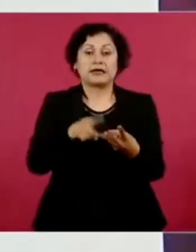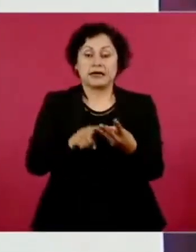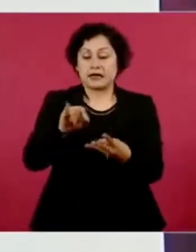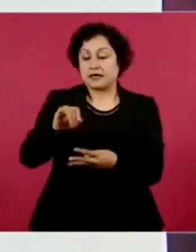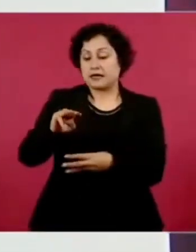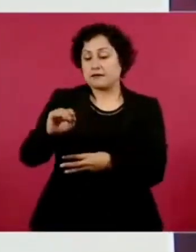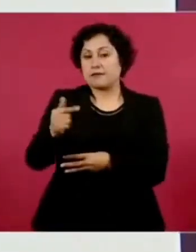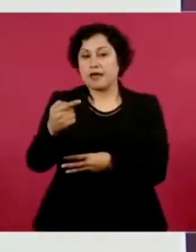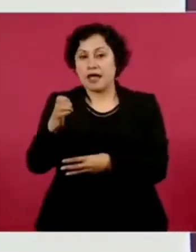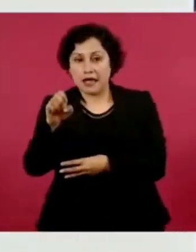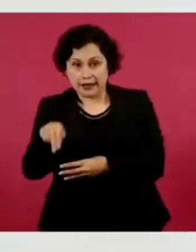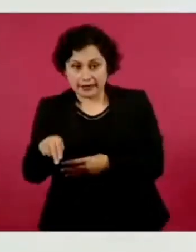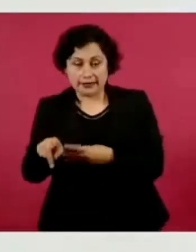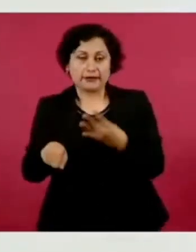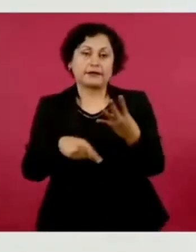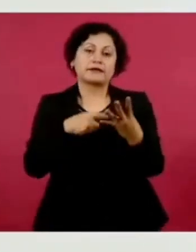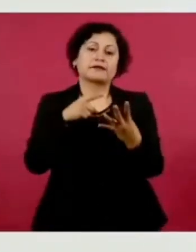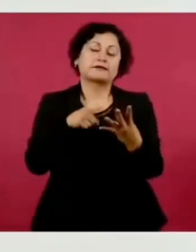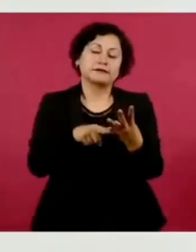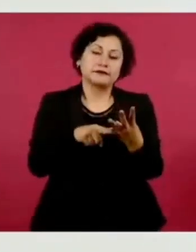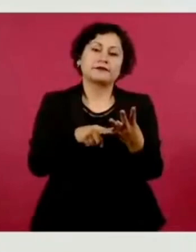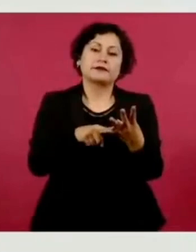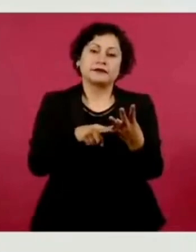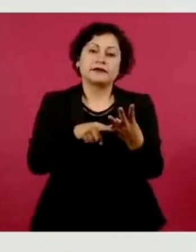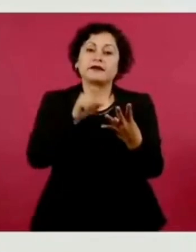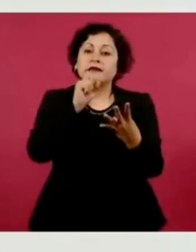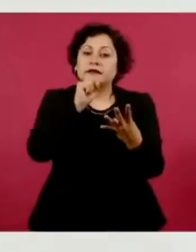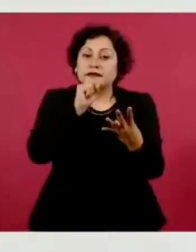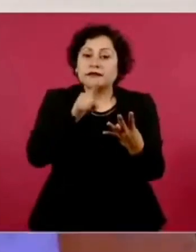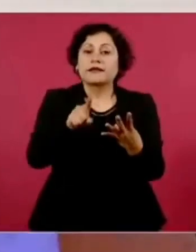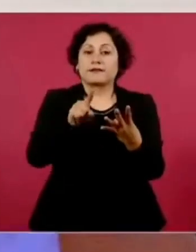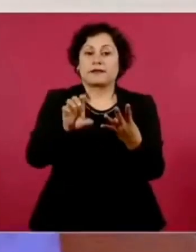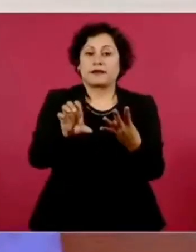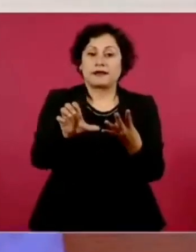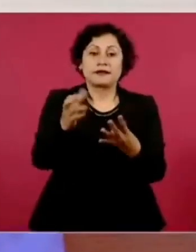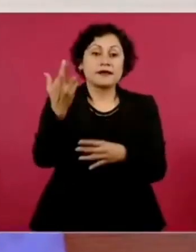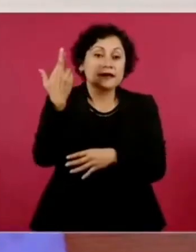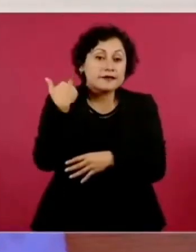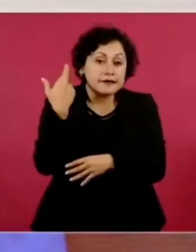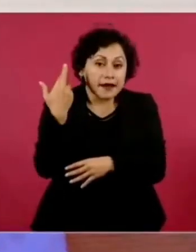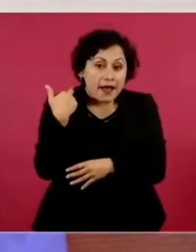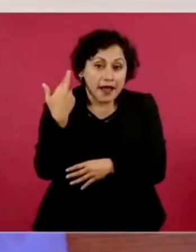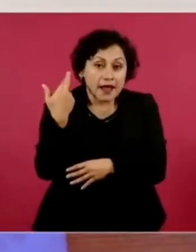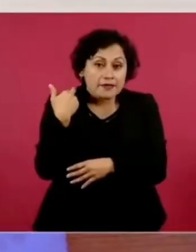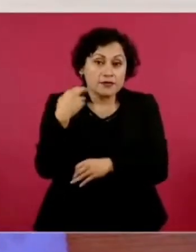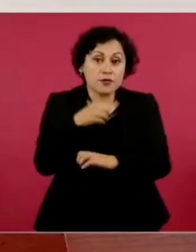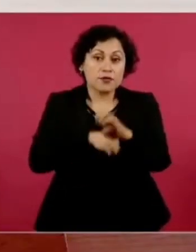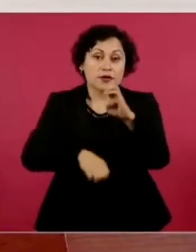Imagen, aquí están las famosas cadenas de radio,